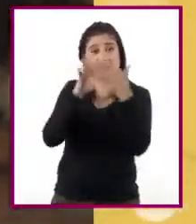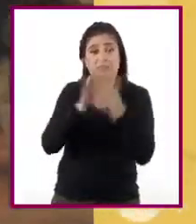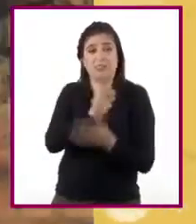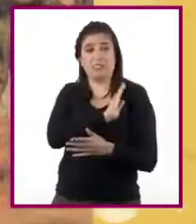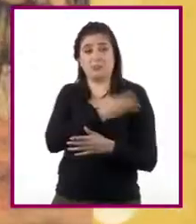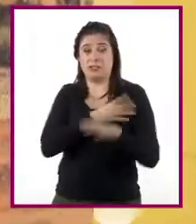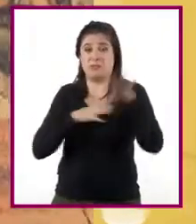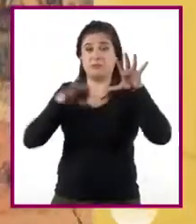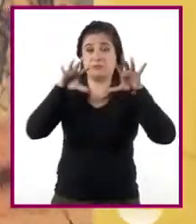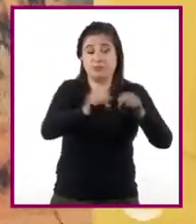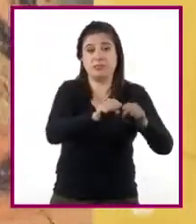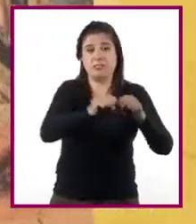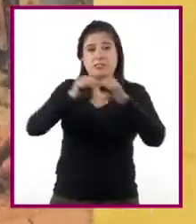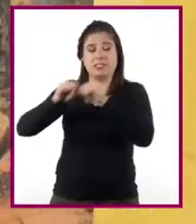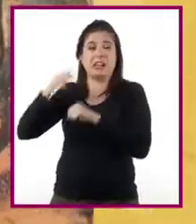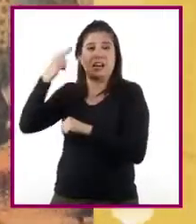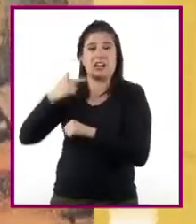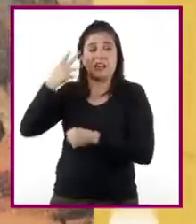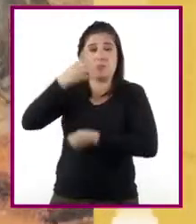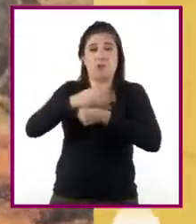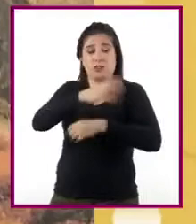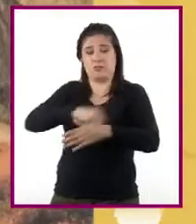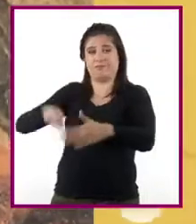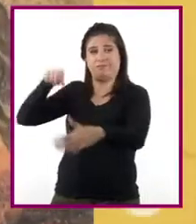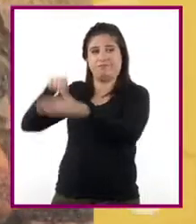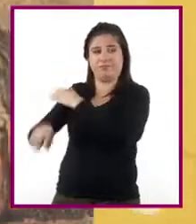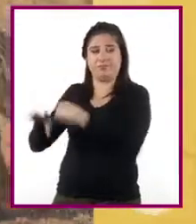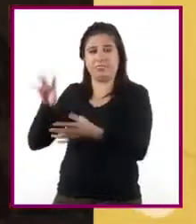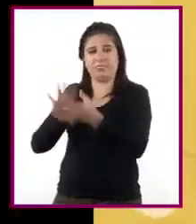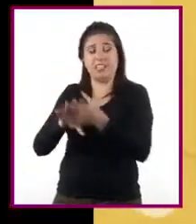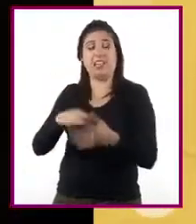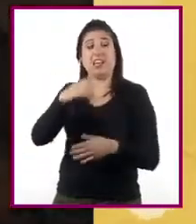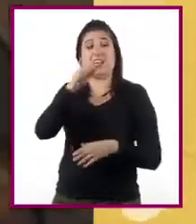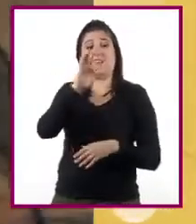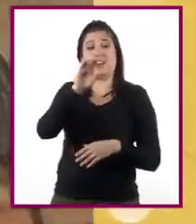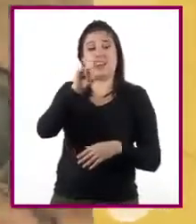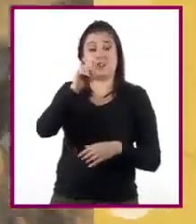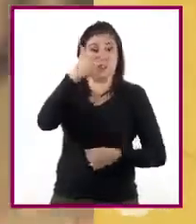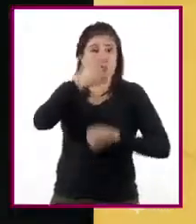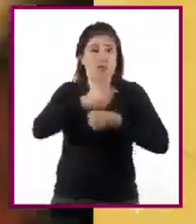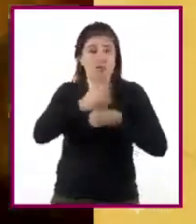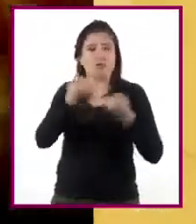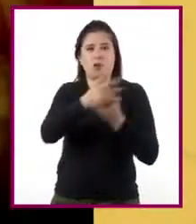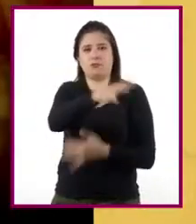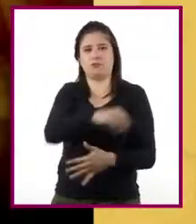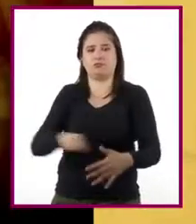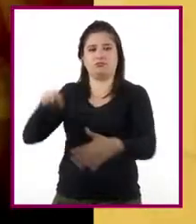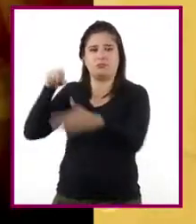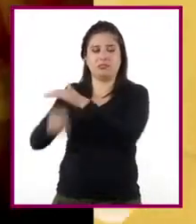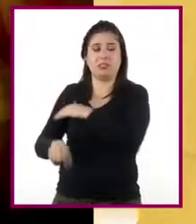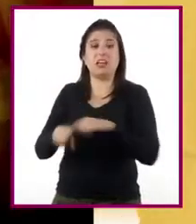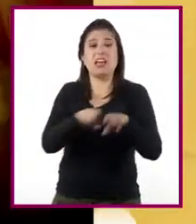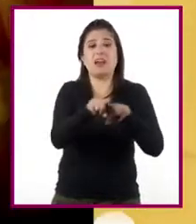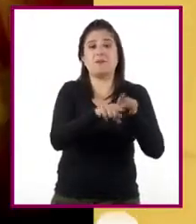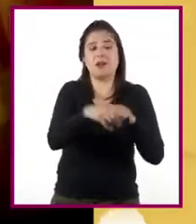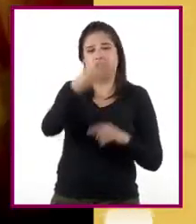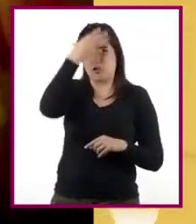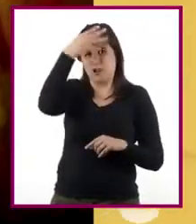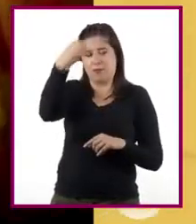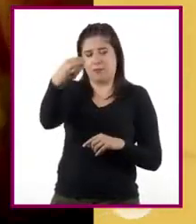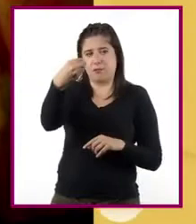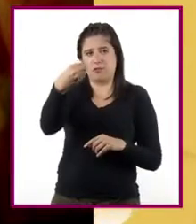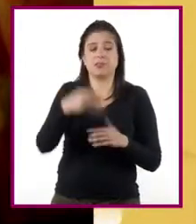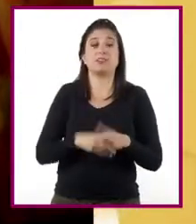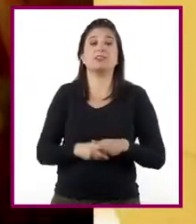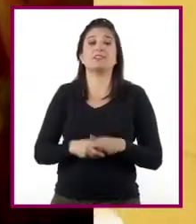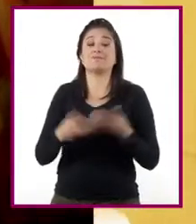toman prisionero al rey Carlos IV, a su hijo Fernando VII, y ambos abdican en favor del hermano de Napoleón, José